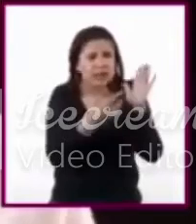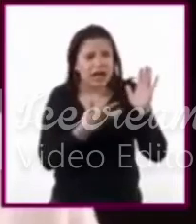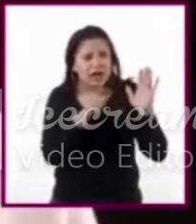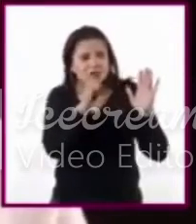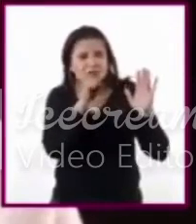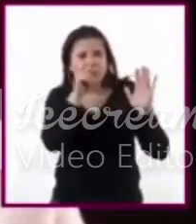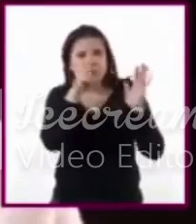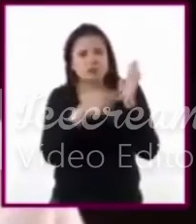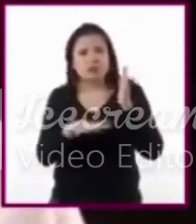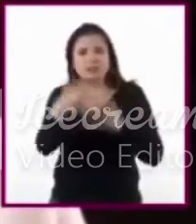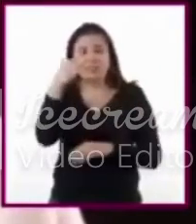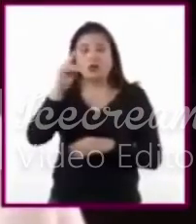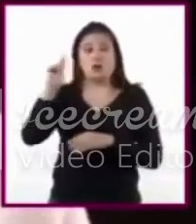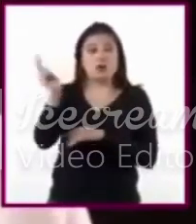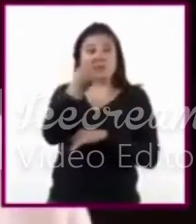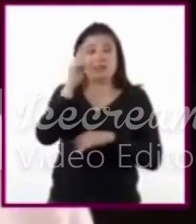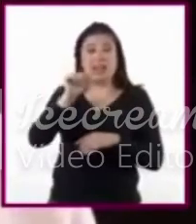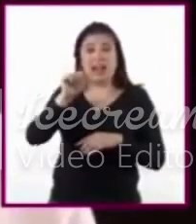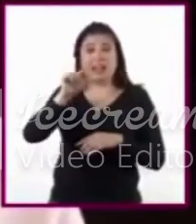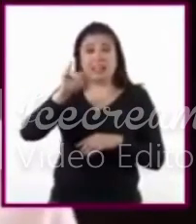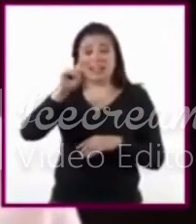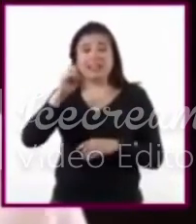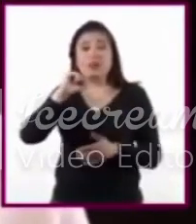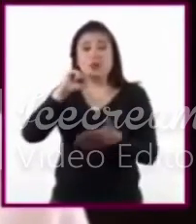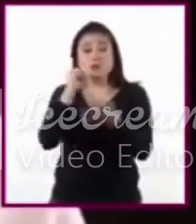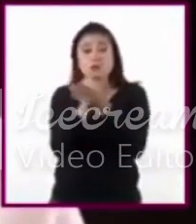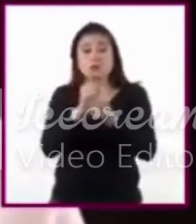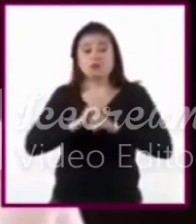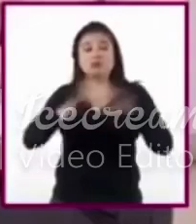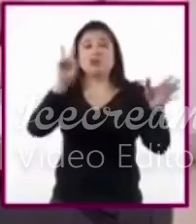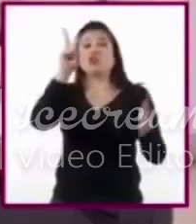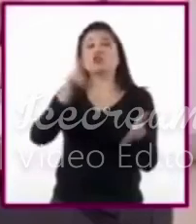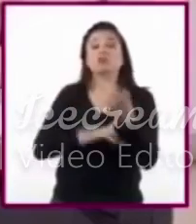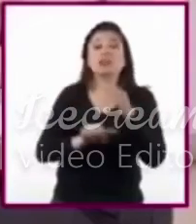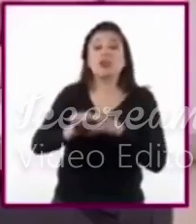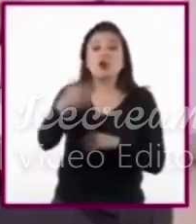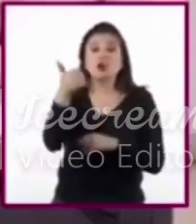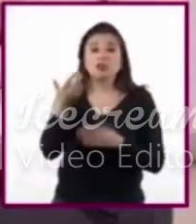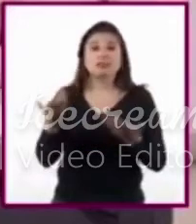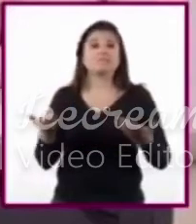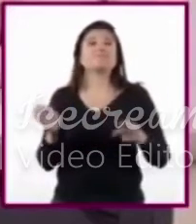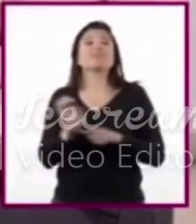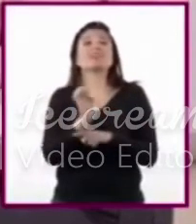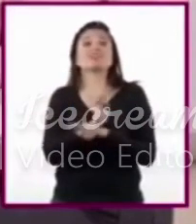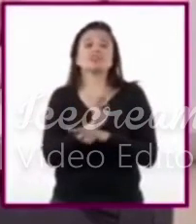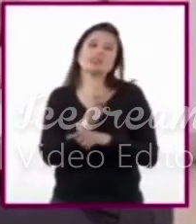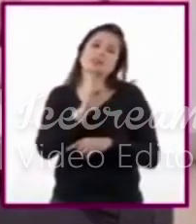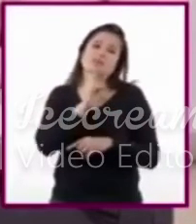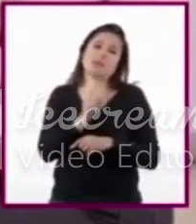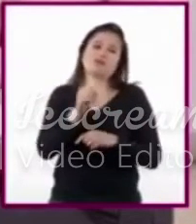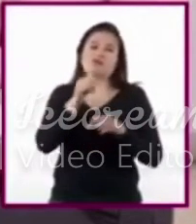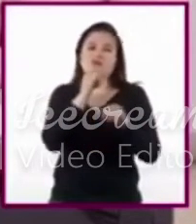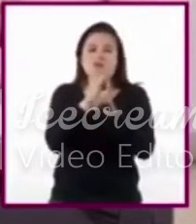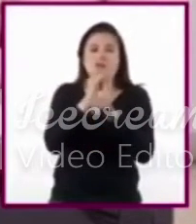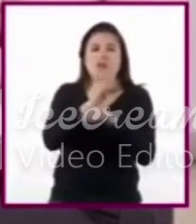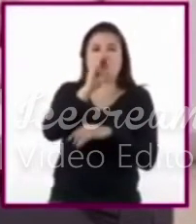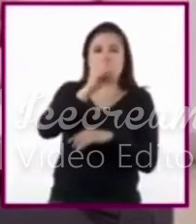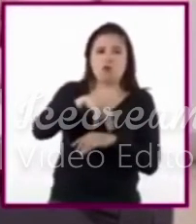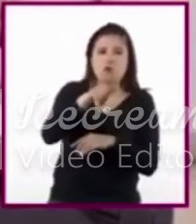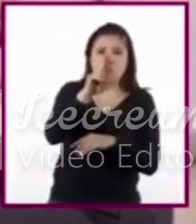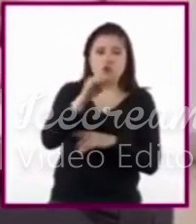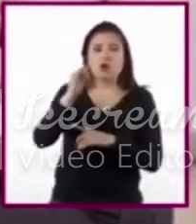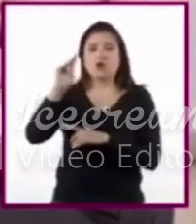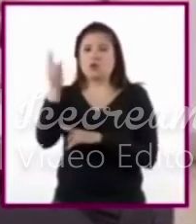documento de la Universidad de Alicante fue publicado en el año 2011. Entonces, nos quedamos con las páginas de la ONU y con